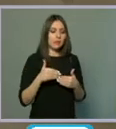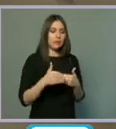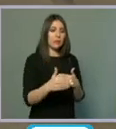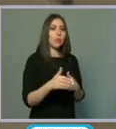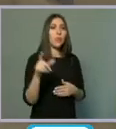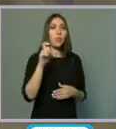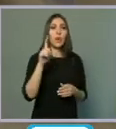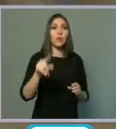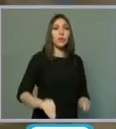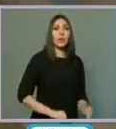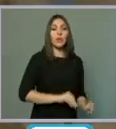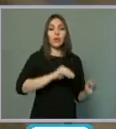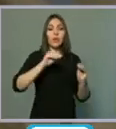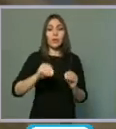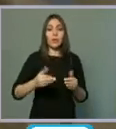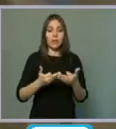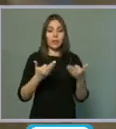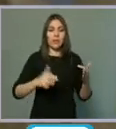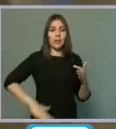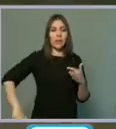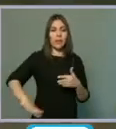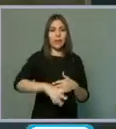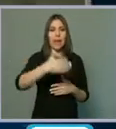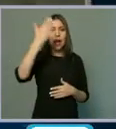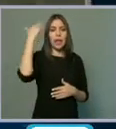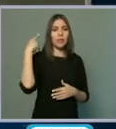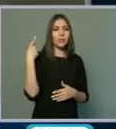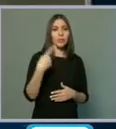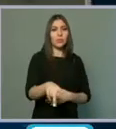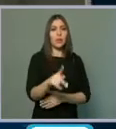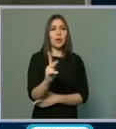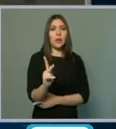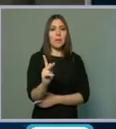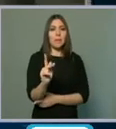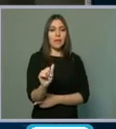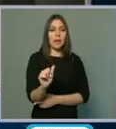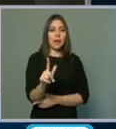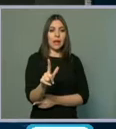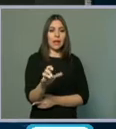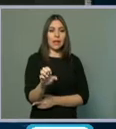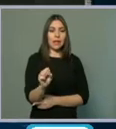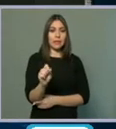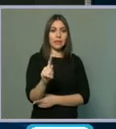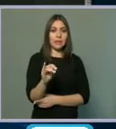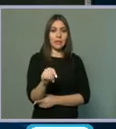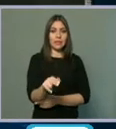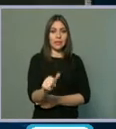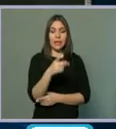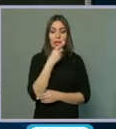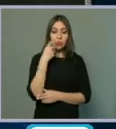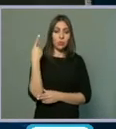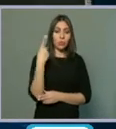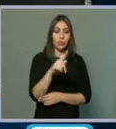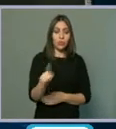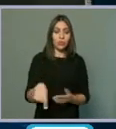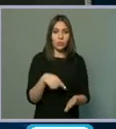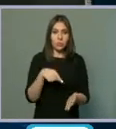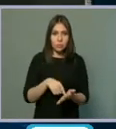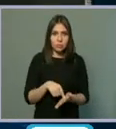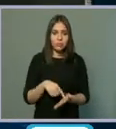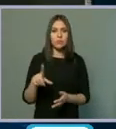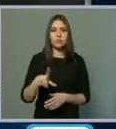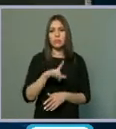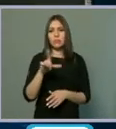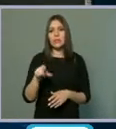ese territorio, en esta zona que decían que era Palestina, que le dan el nombre de los romanos por darle el nombre de un monte de Palestina,